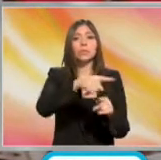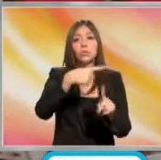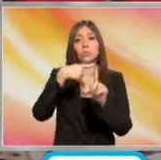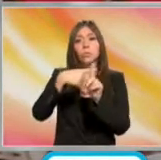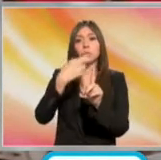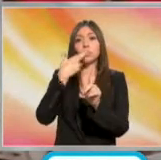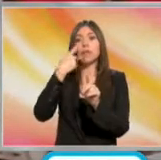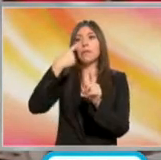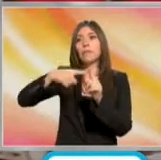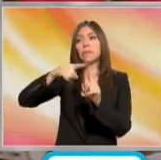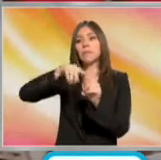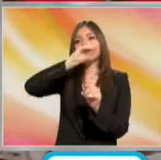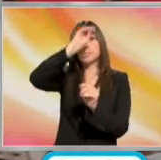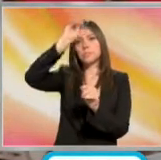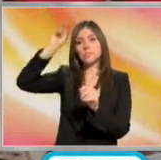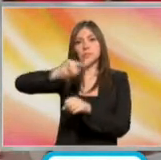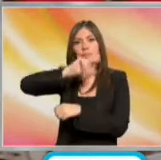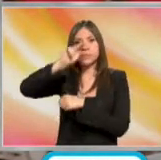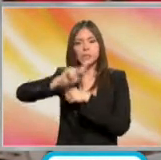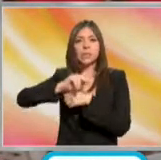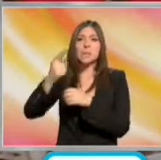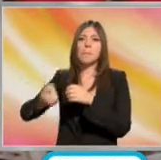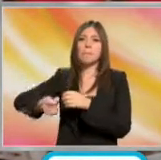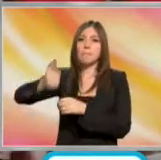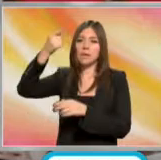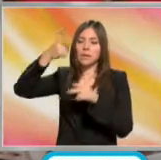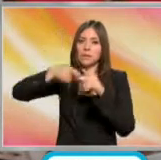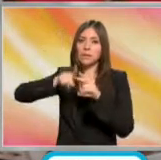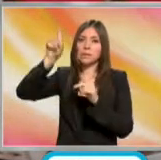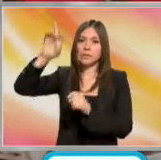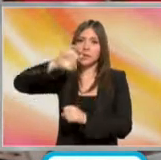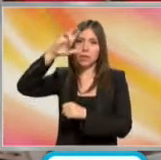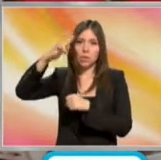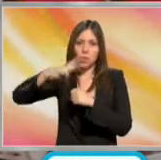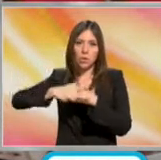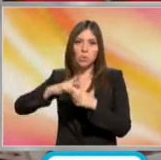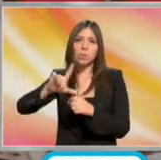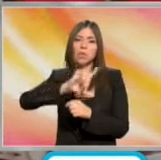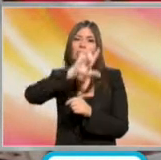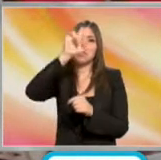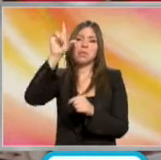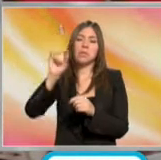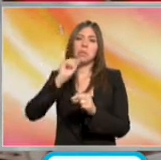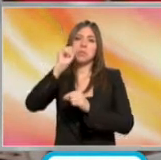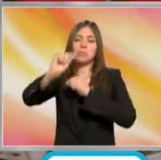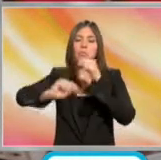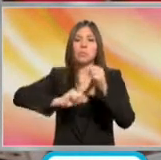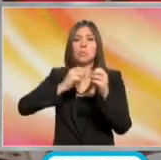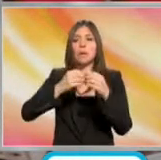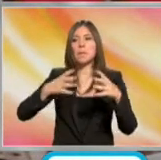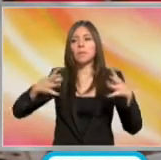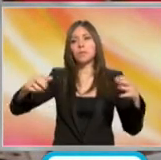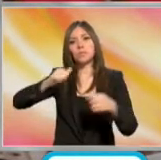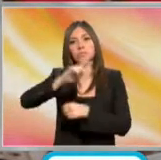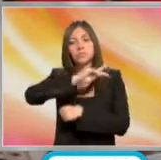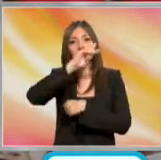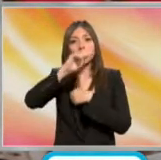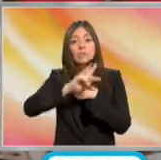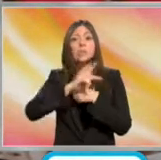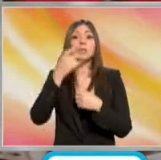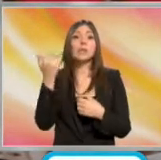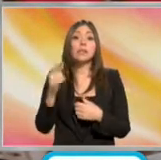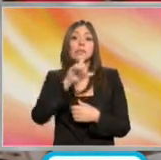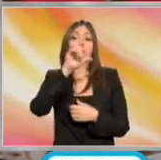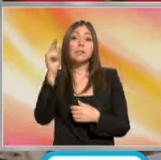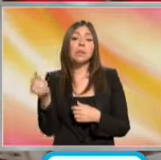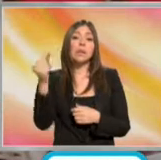los diferentes países. Obviamente empieza en Europa, posteriormente se empieza a extender hacia el occidente y hay intentos de que en